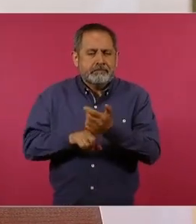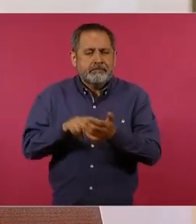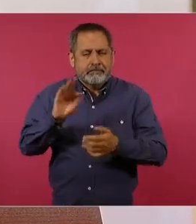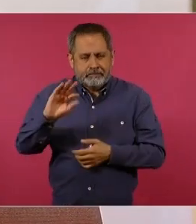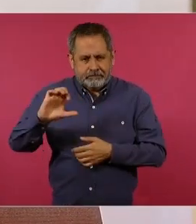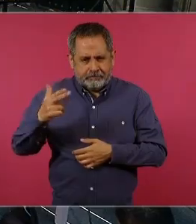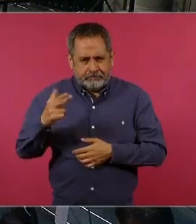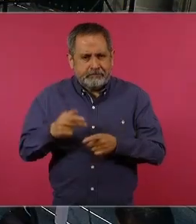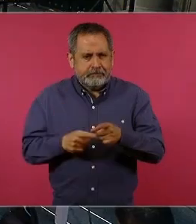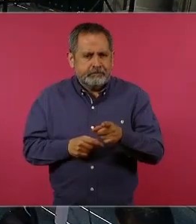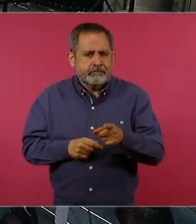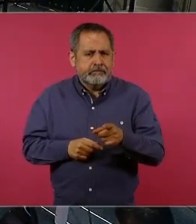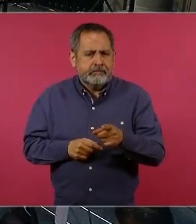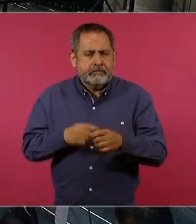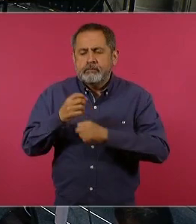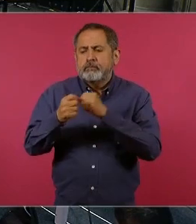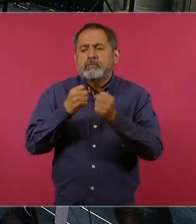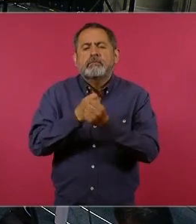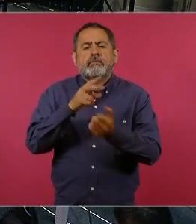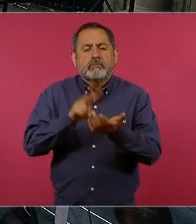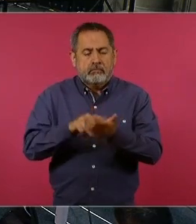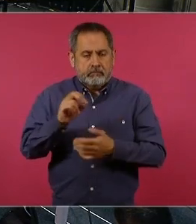Calderón,